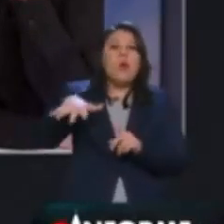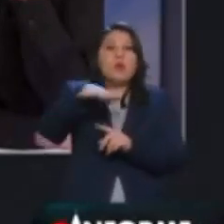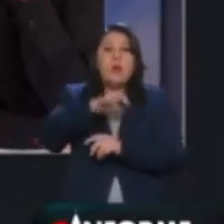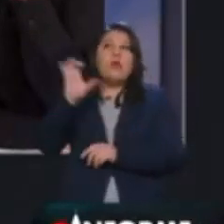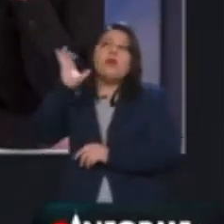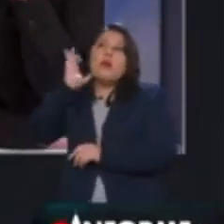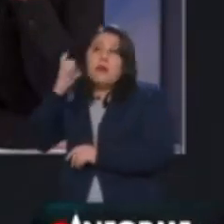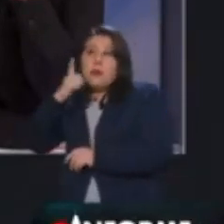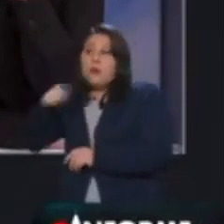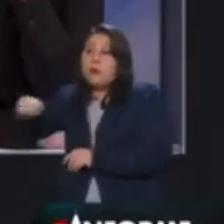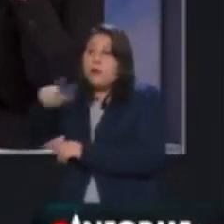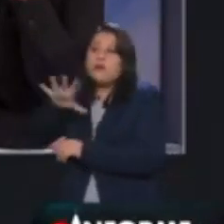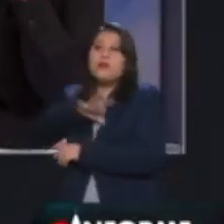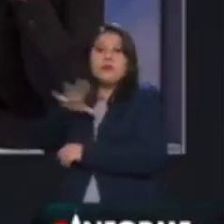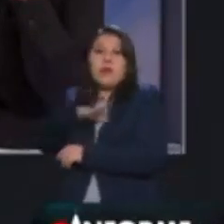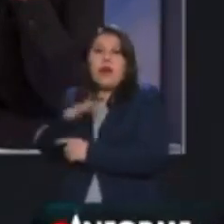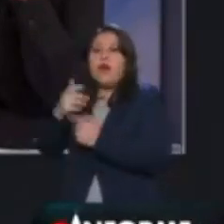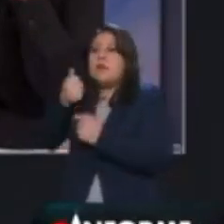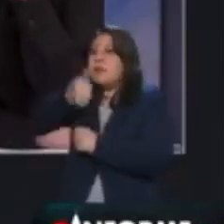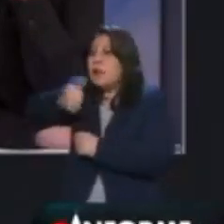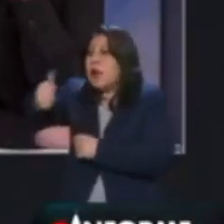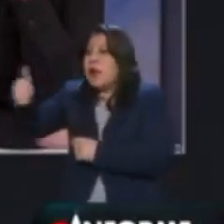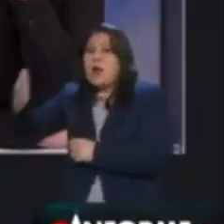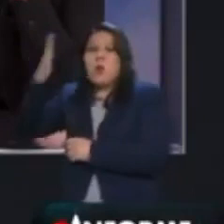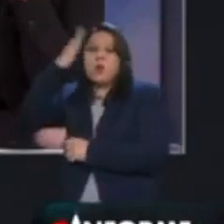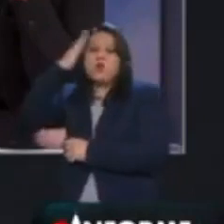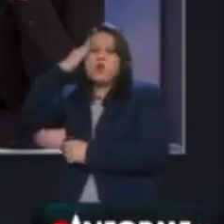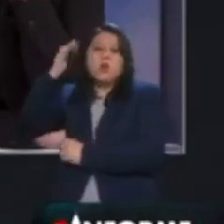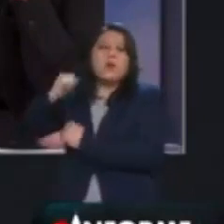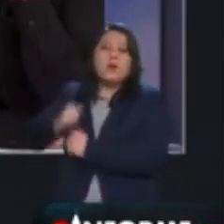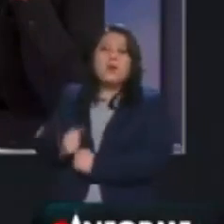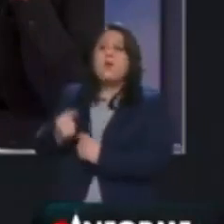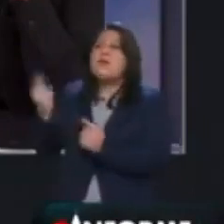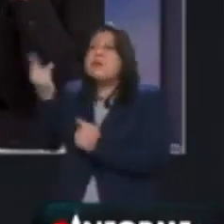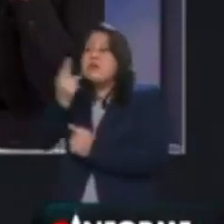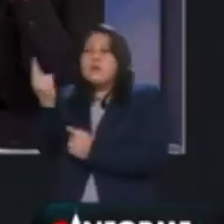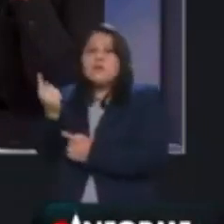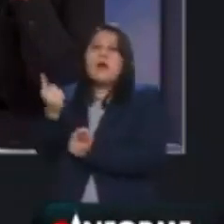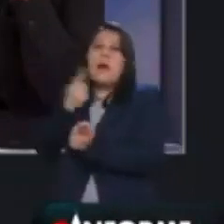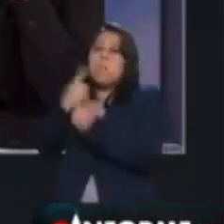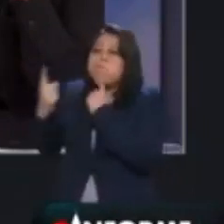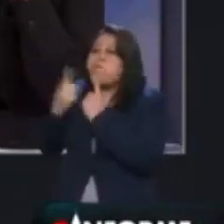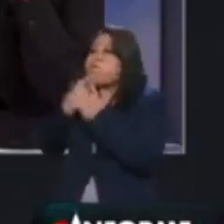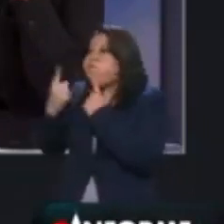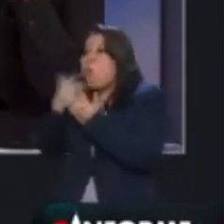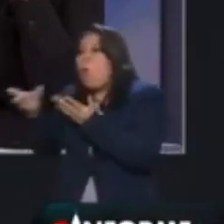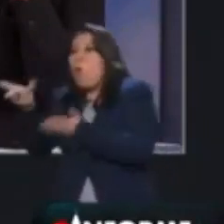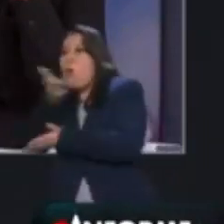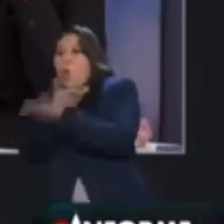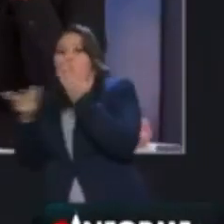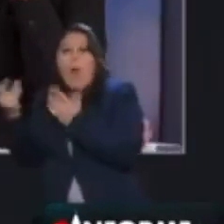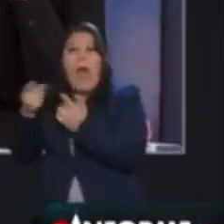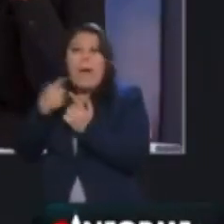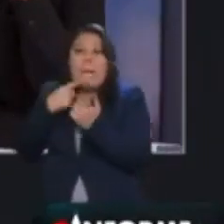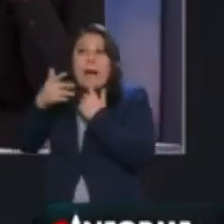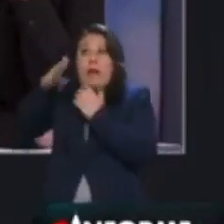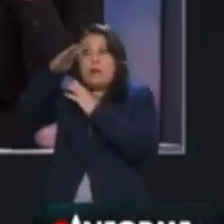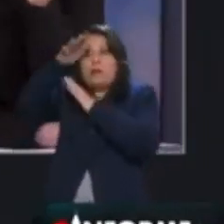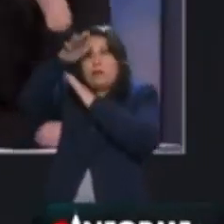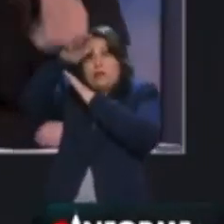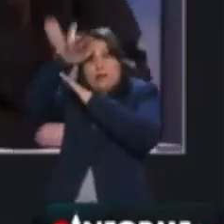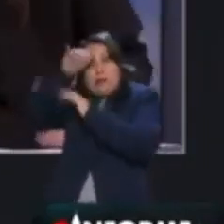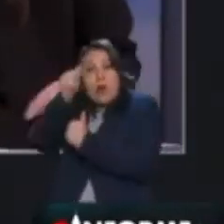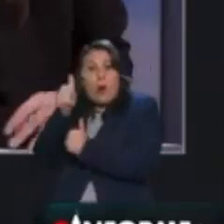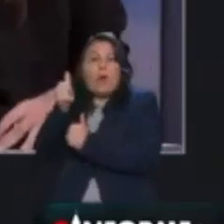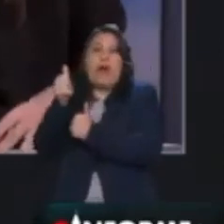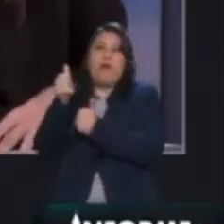en el Congreso de la Ciudad de México y pues ahí está su trabajo de negociación, pues que obtengan, ¿no? Mayores recursos, pues si de